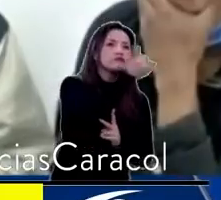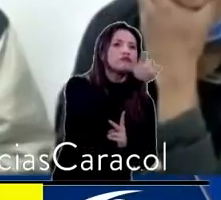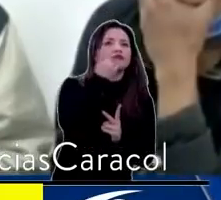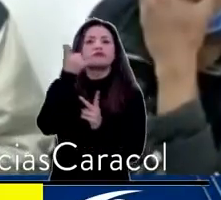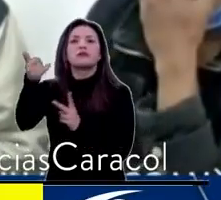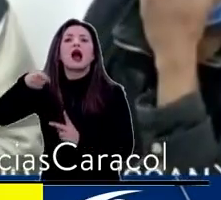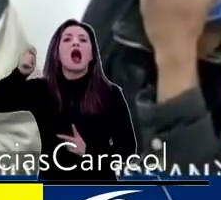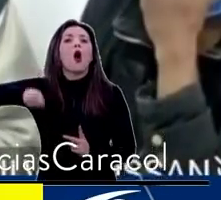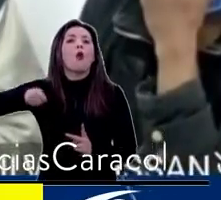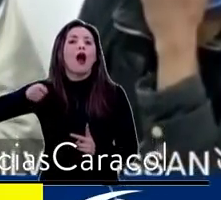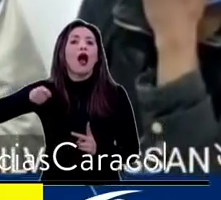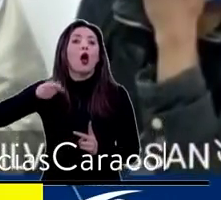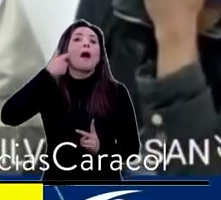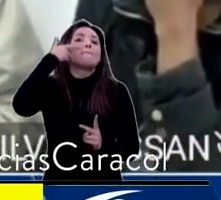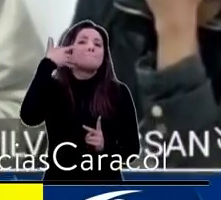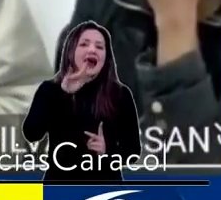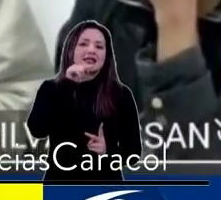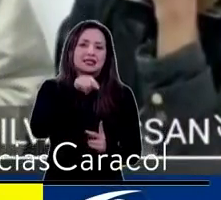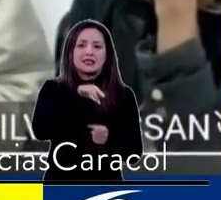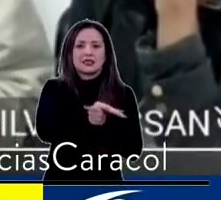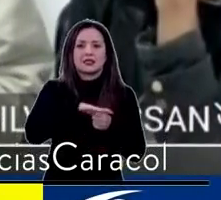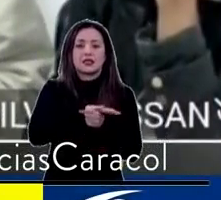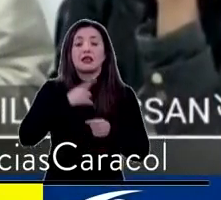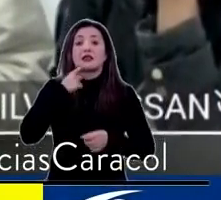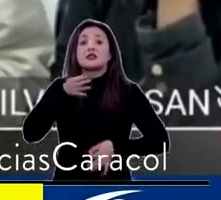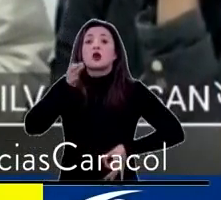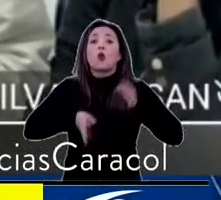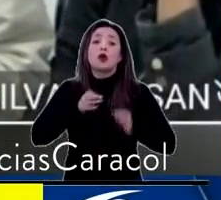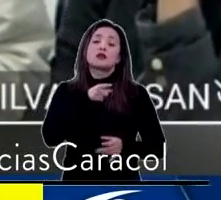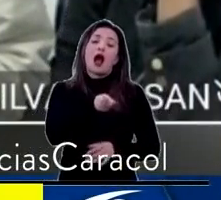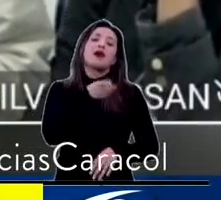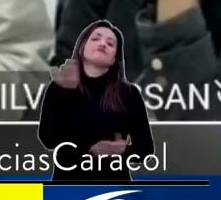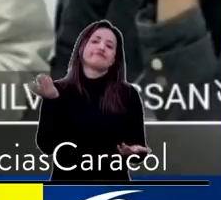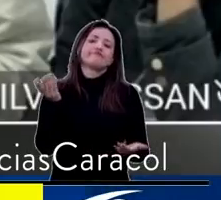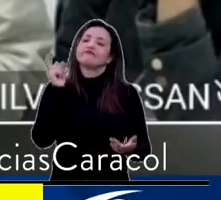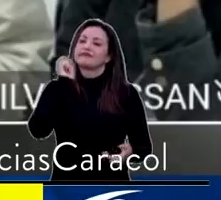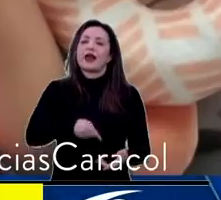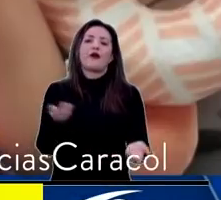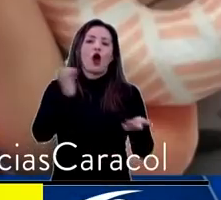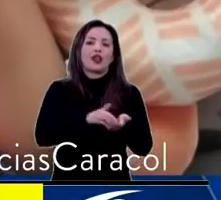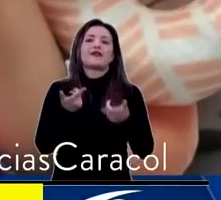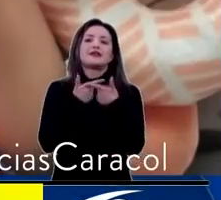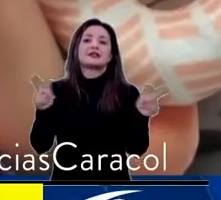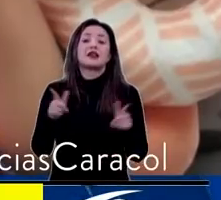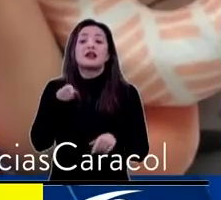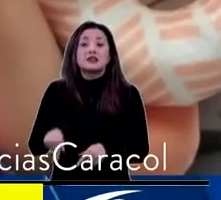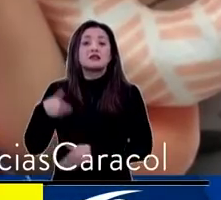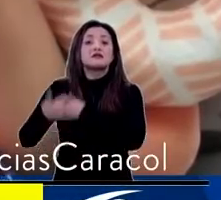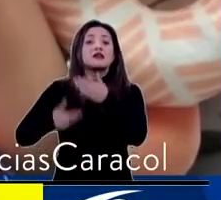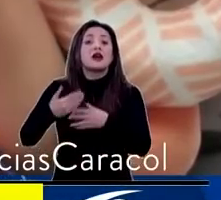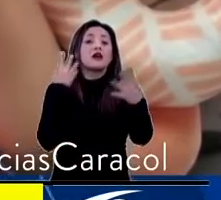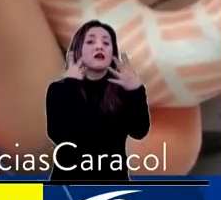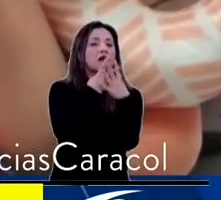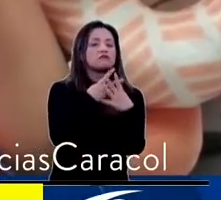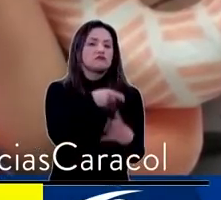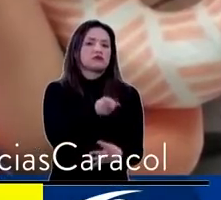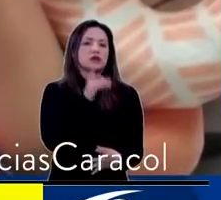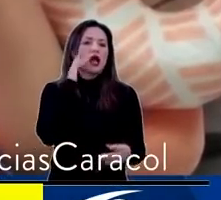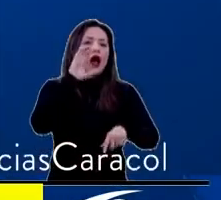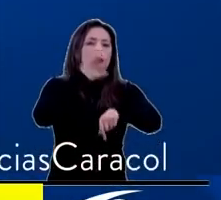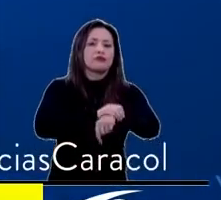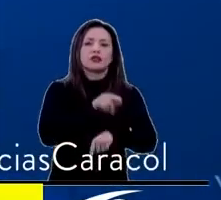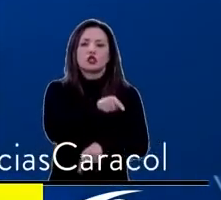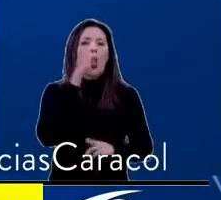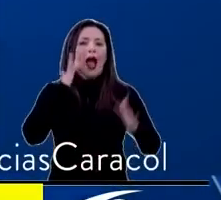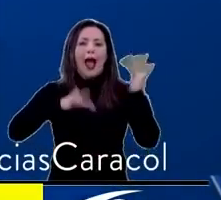Al parecer esto fue lo que sucedió, dice la juez, y por eso toma esta decisión. Dice que la captura es ilegal. Estuvimos en esa